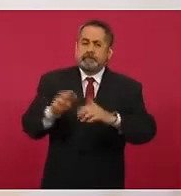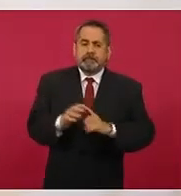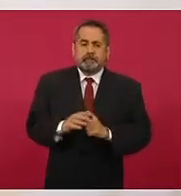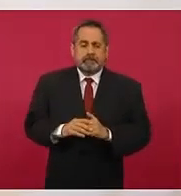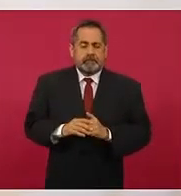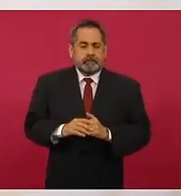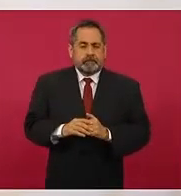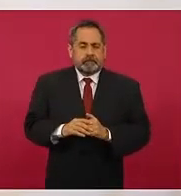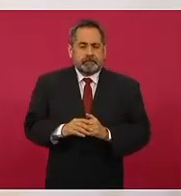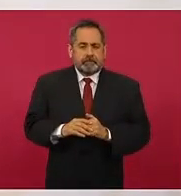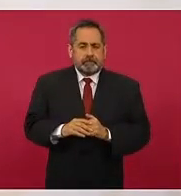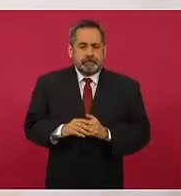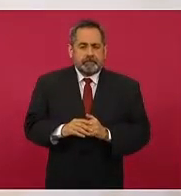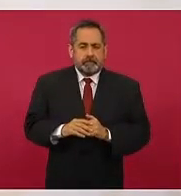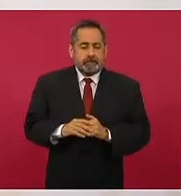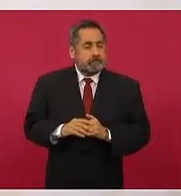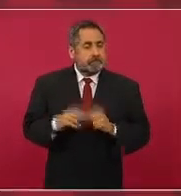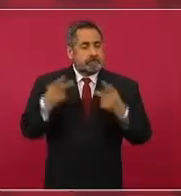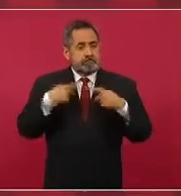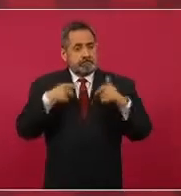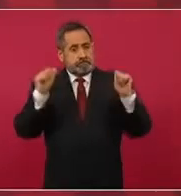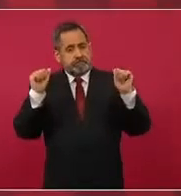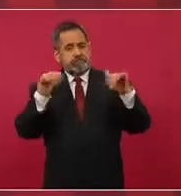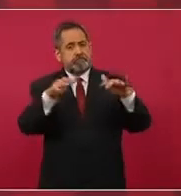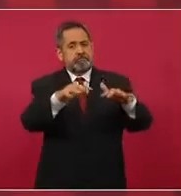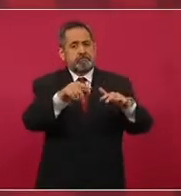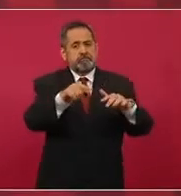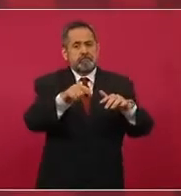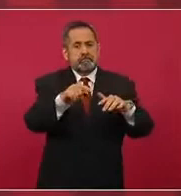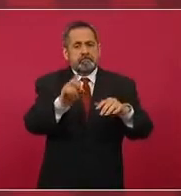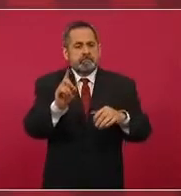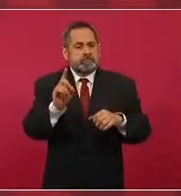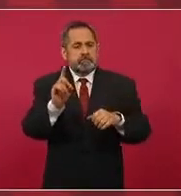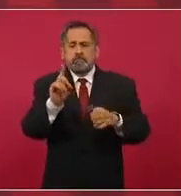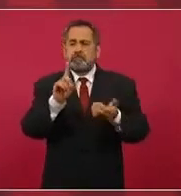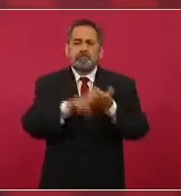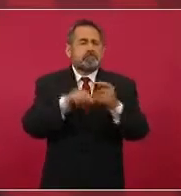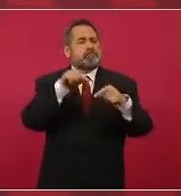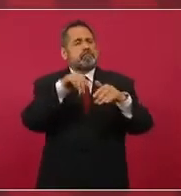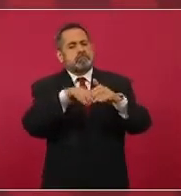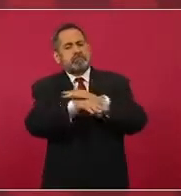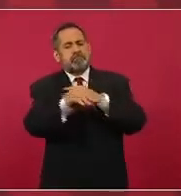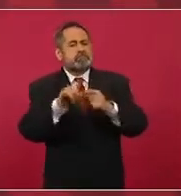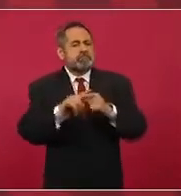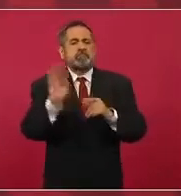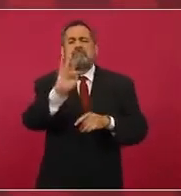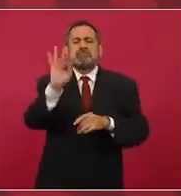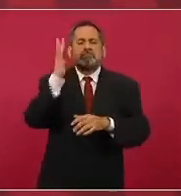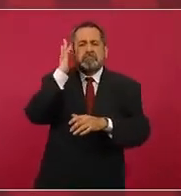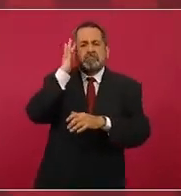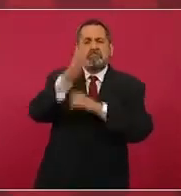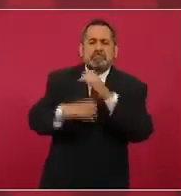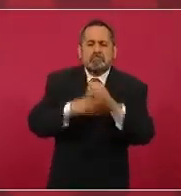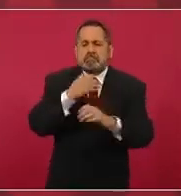si se tienen estos espacios públicos se puede ir ahí a celebrar un cumpleaños